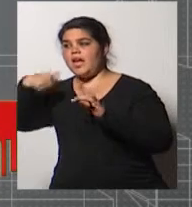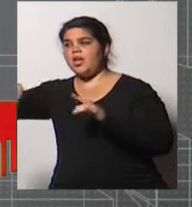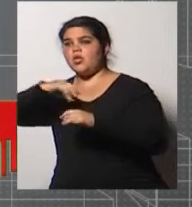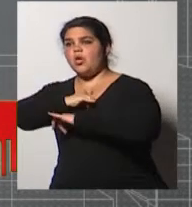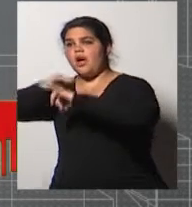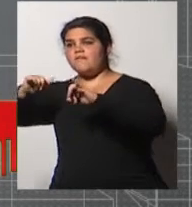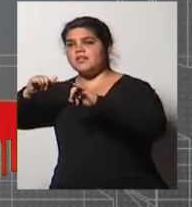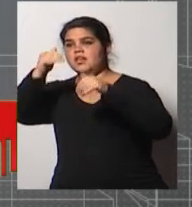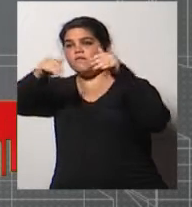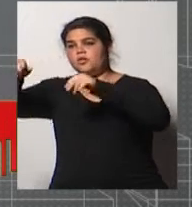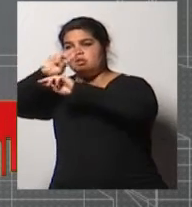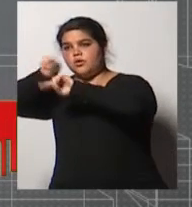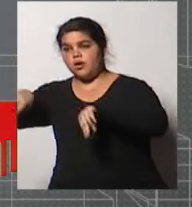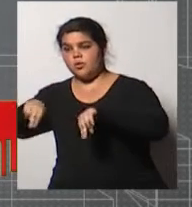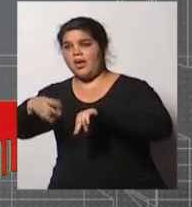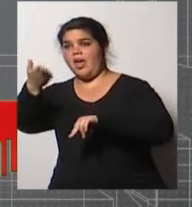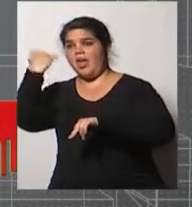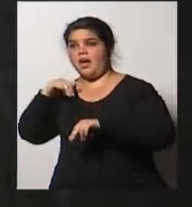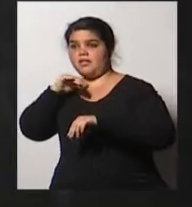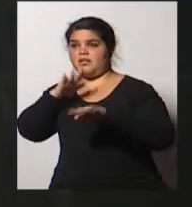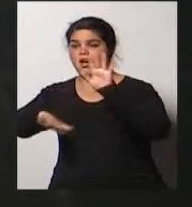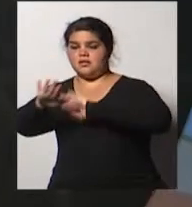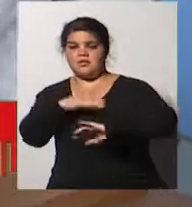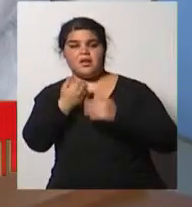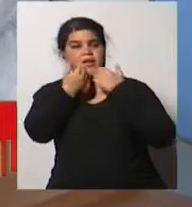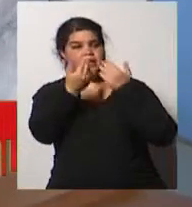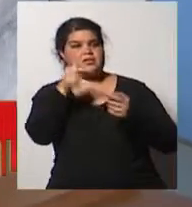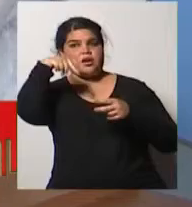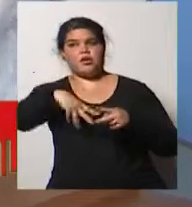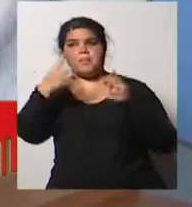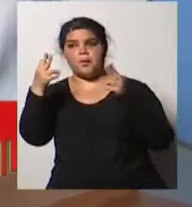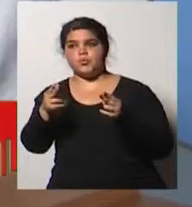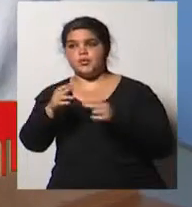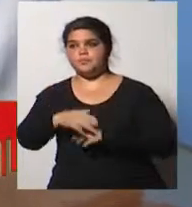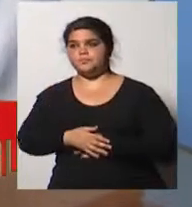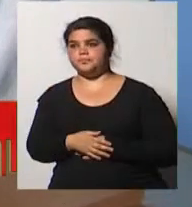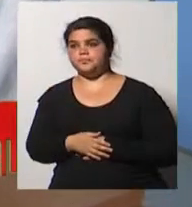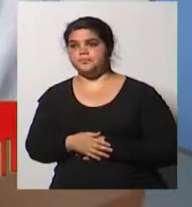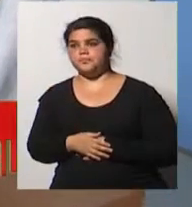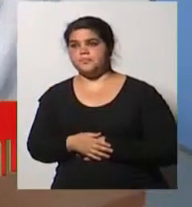la nulidad de las elecciones pasadas. Gracias, Gerard. Pausa, ya venimos.